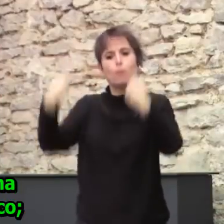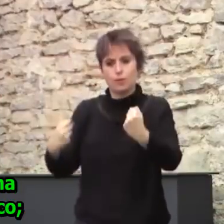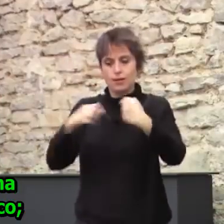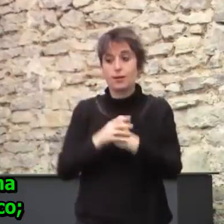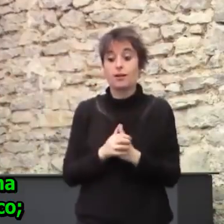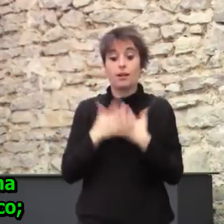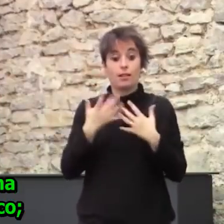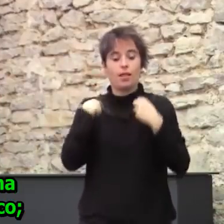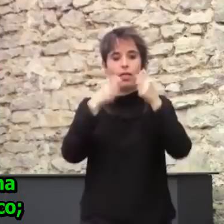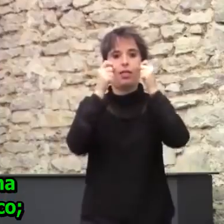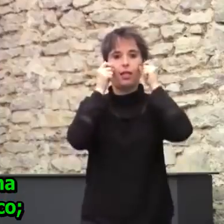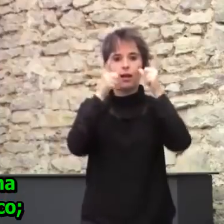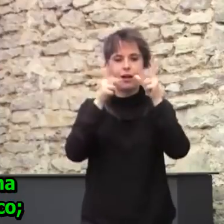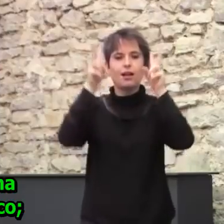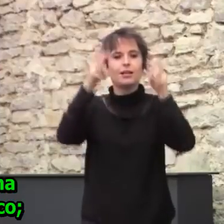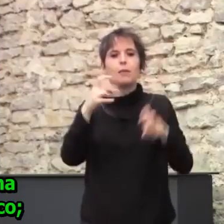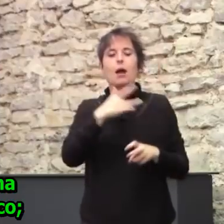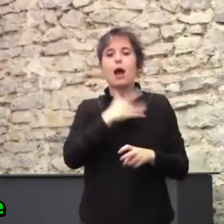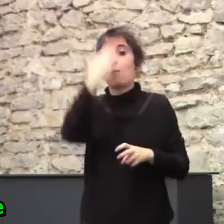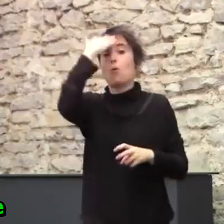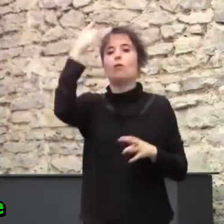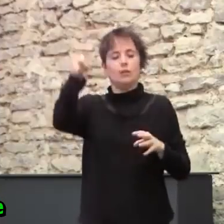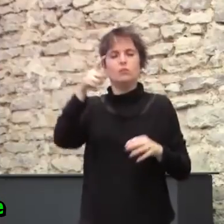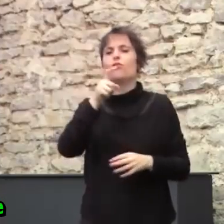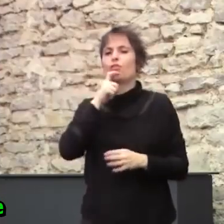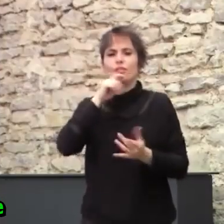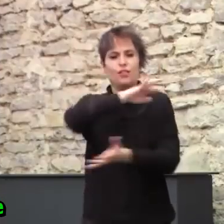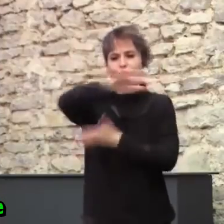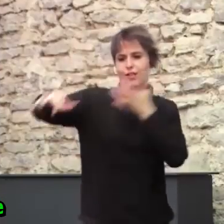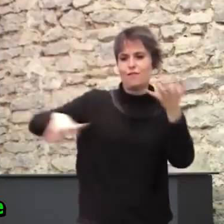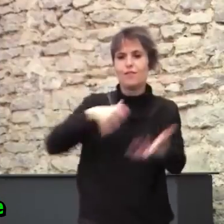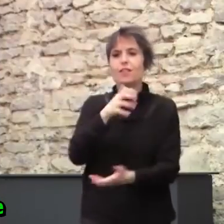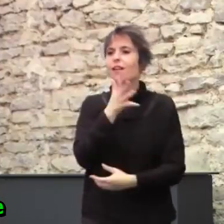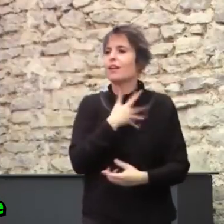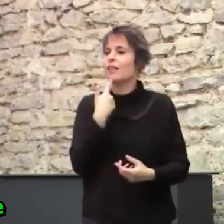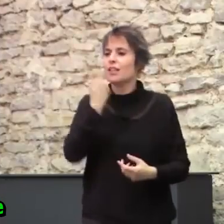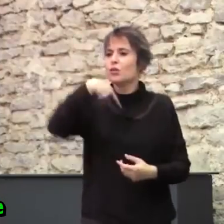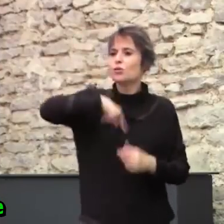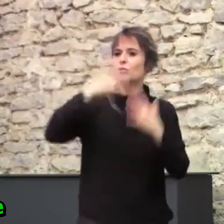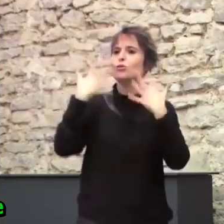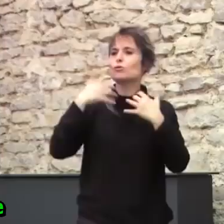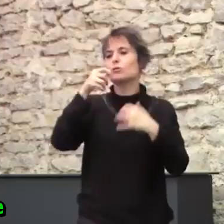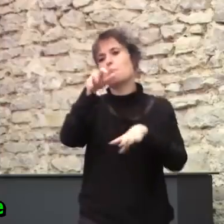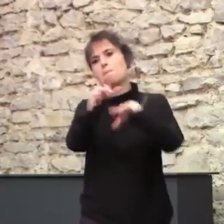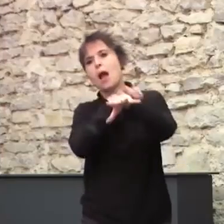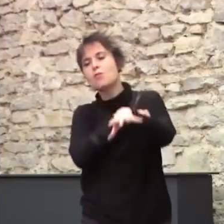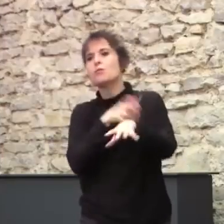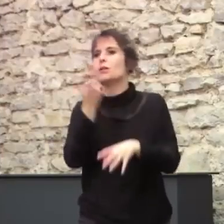fue lo que me hizo ver el tema de la complejidad del amor romántico, ¿no? Cómo la mayor parte de nosotros y de nosotras